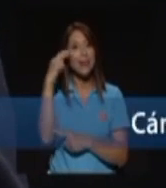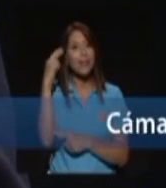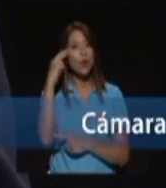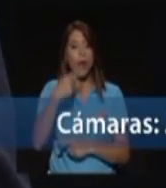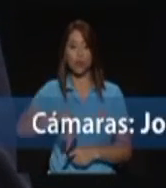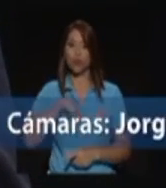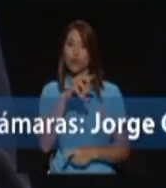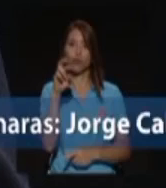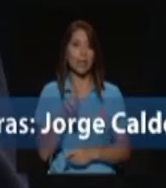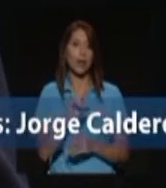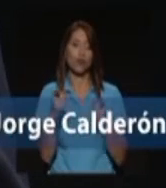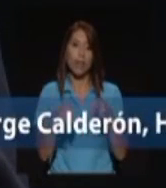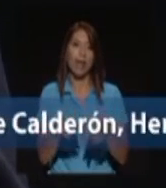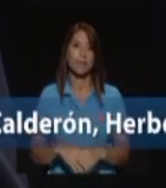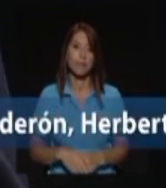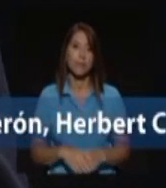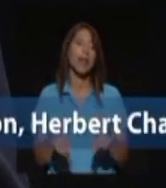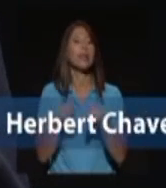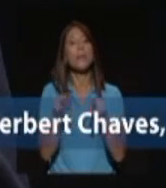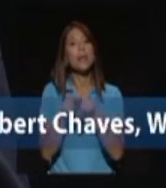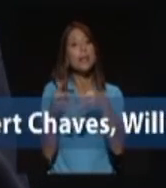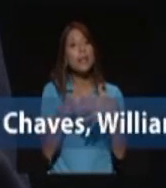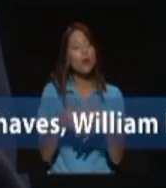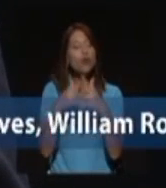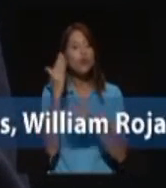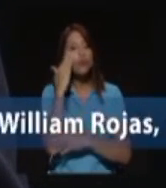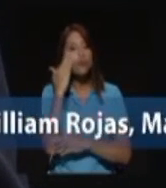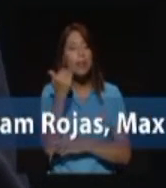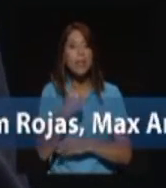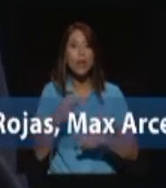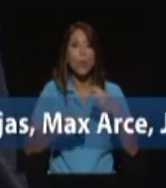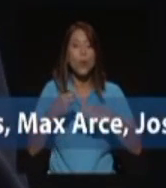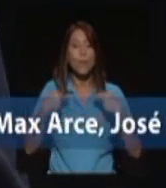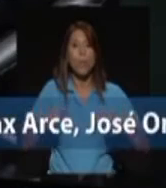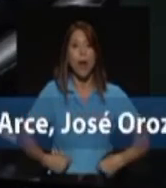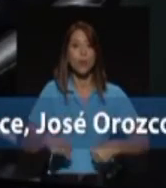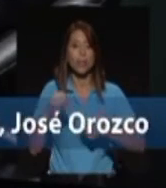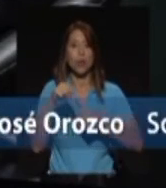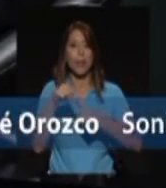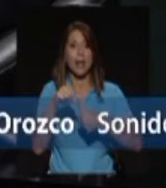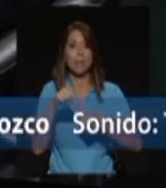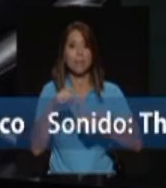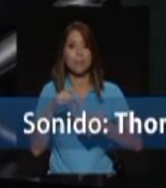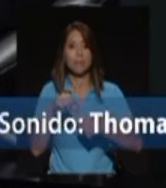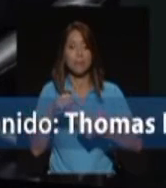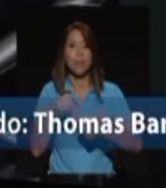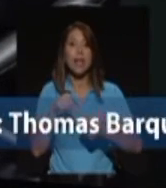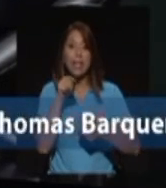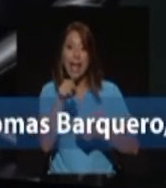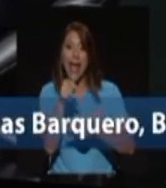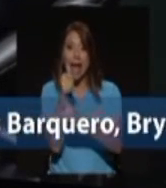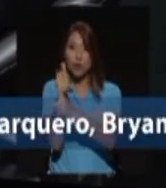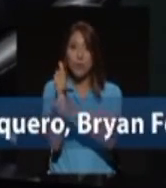no se da. Después, los Estados Unidos es consciente de que tiene un problema humano en Centroamérica que les está causando a